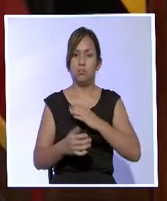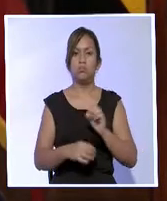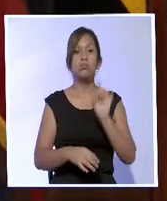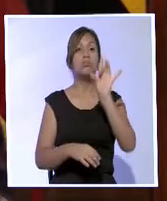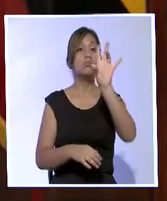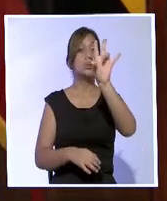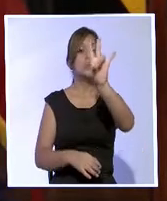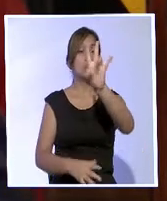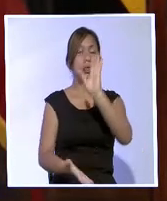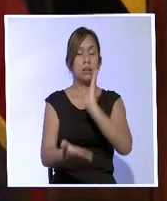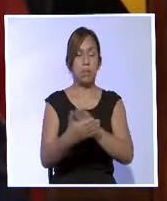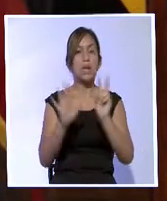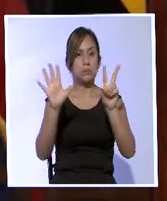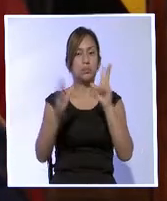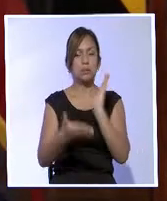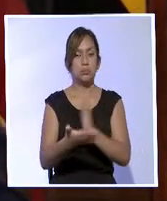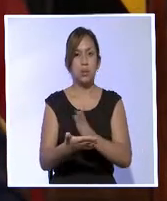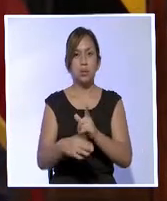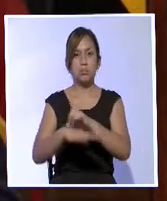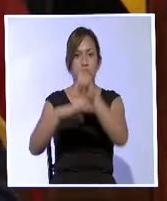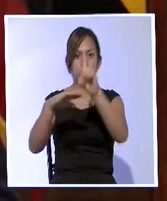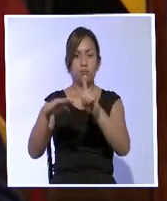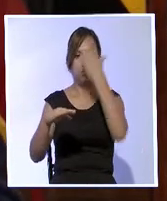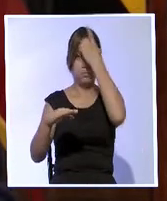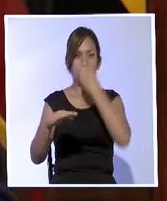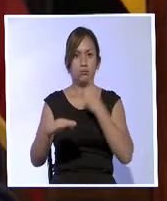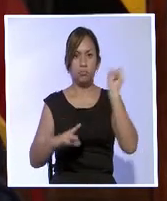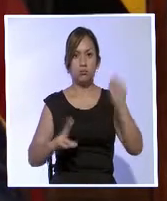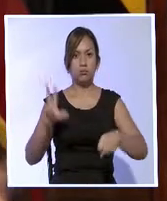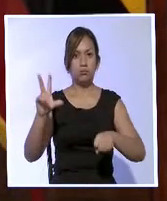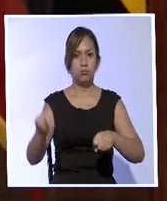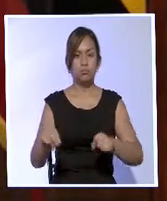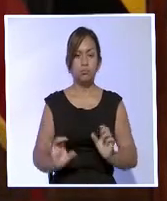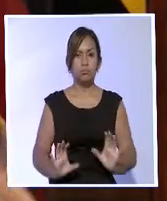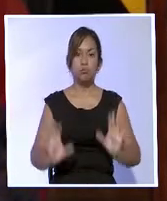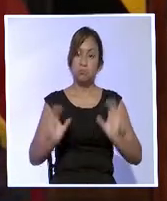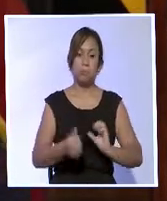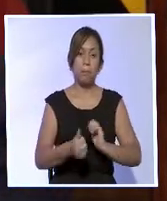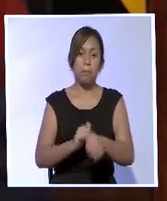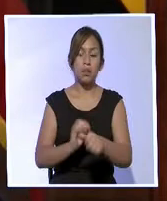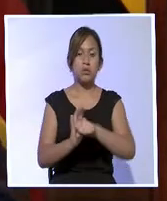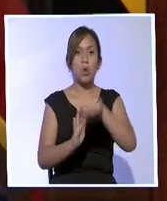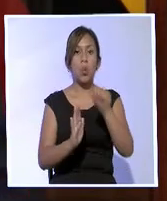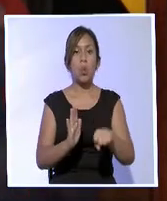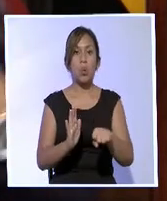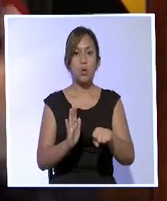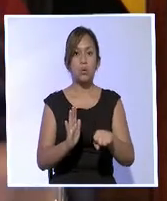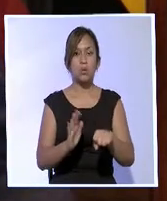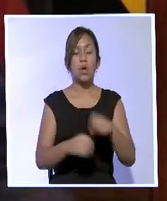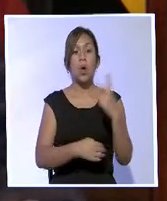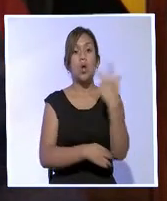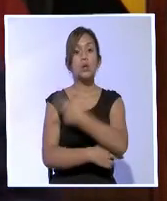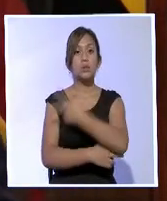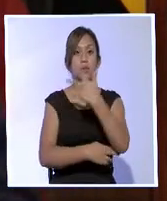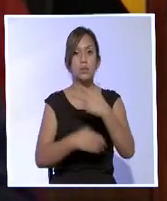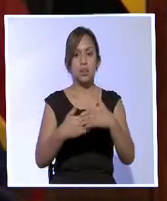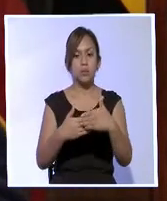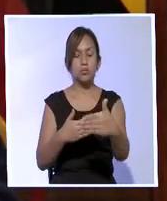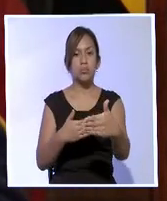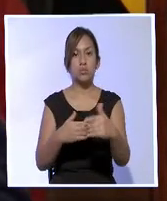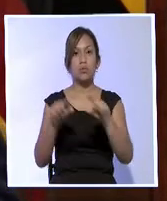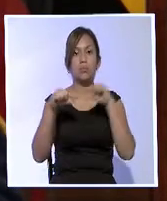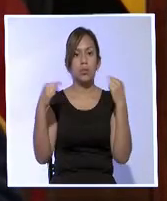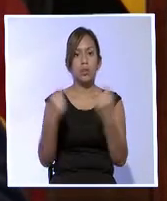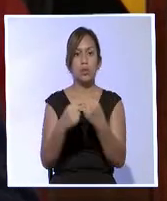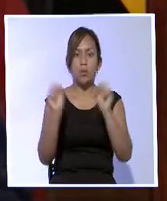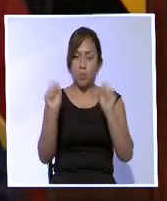30 de la decisión que tome el consejo de administración legislativa cal si da paso o no a estos tres días de plazo para que el bloque